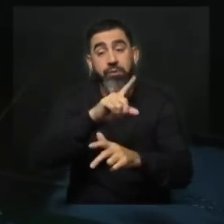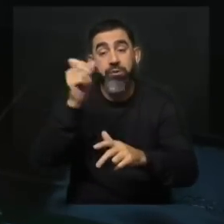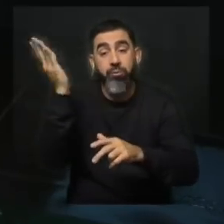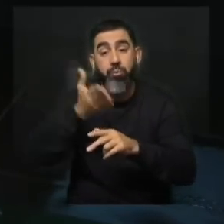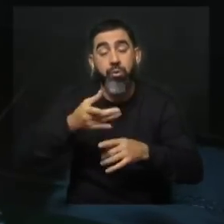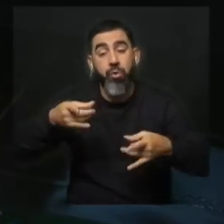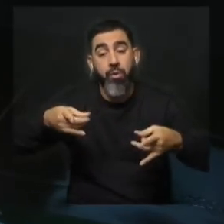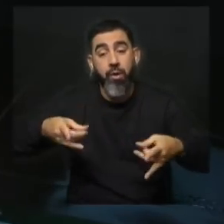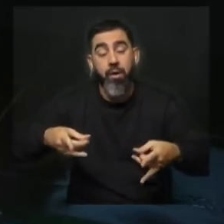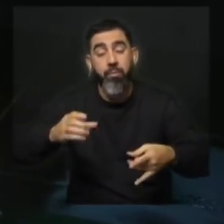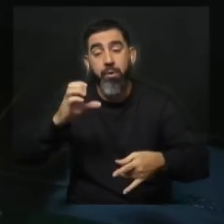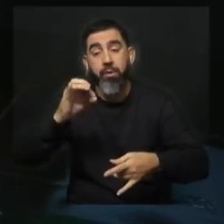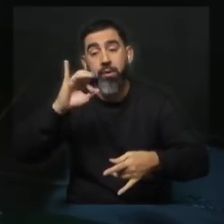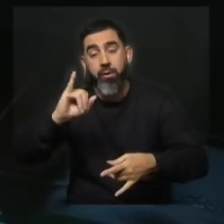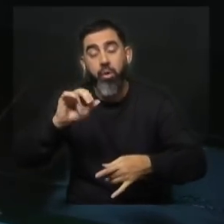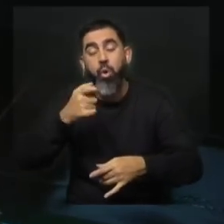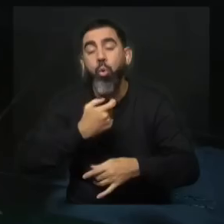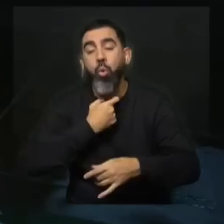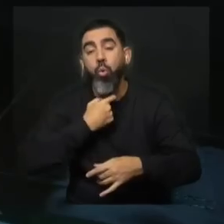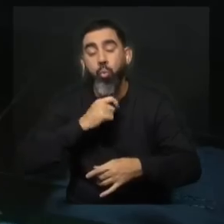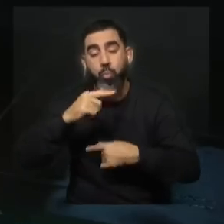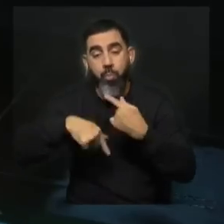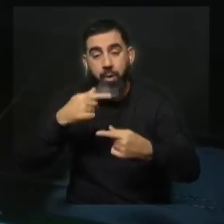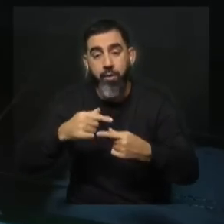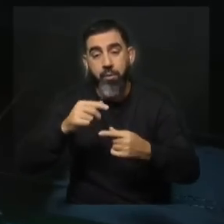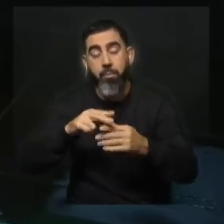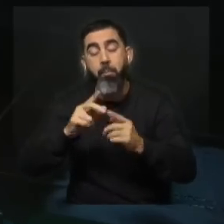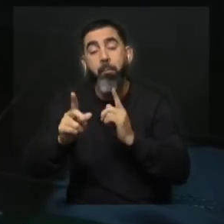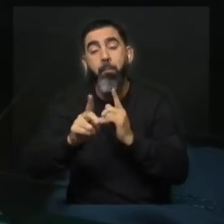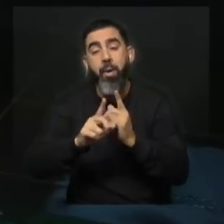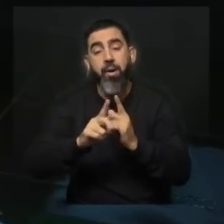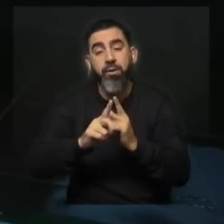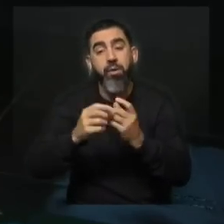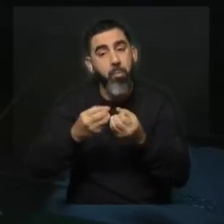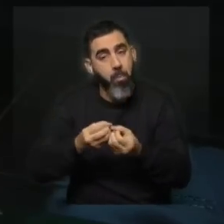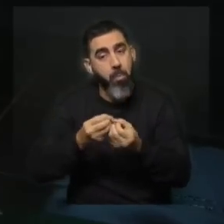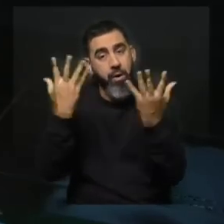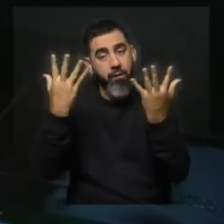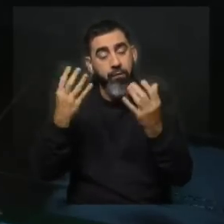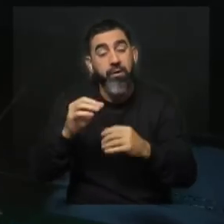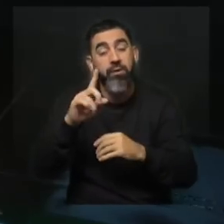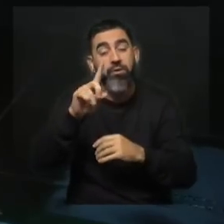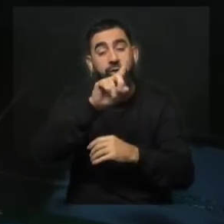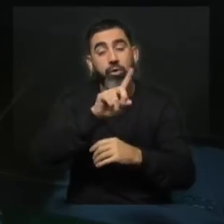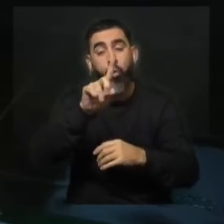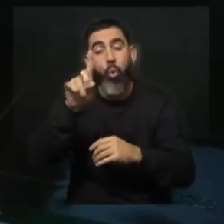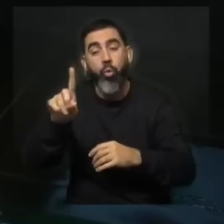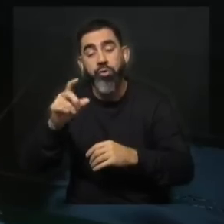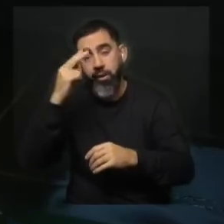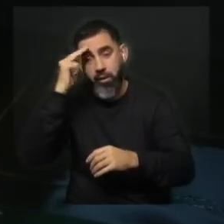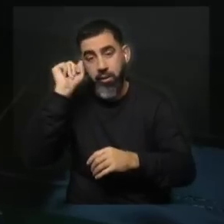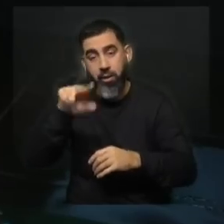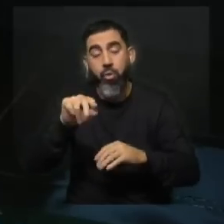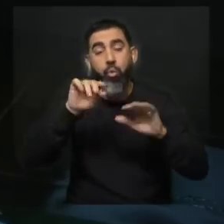de las cámaras de cti se mantienen ocupadas e ingresan pacientes con cuadros más graves de los 111 niños internados